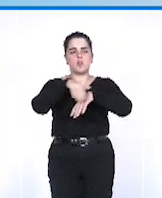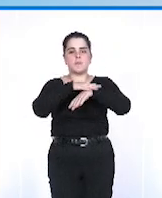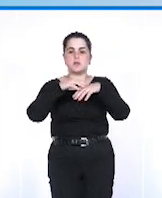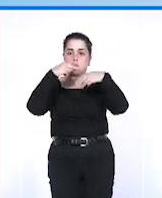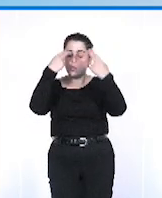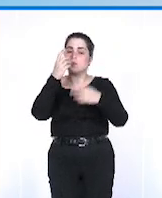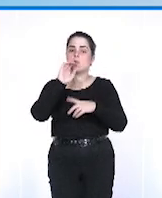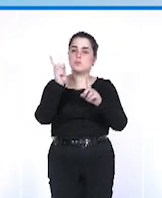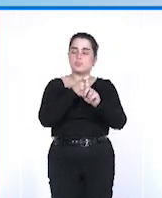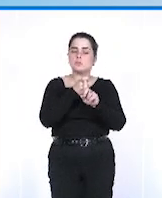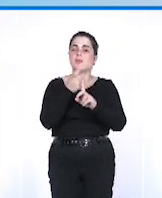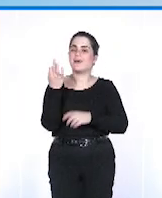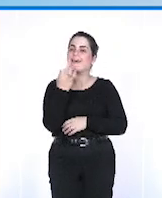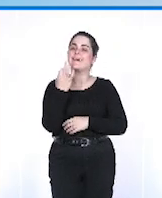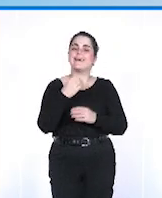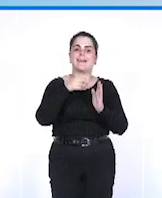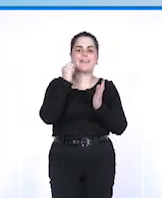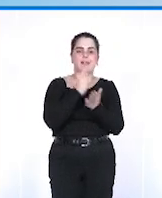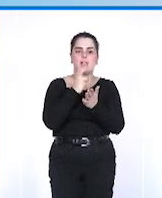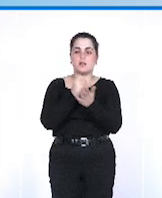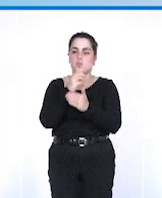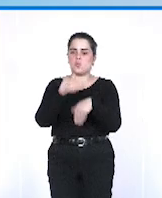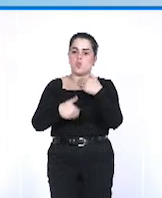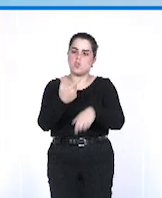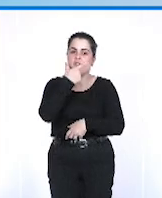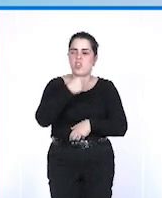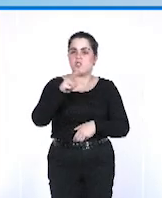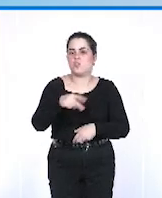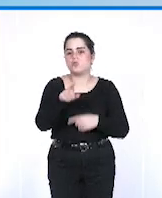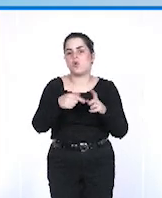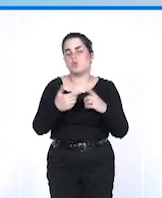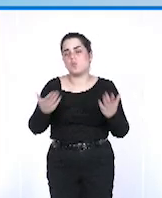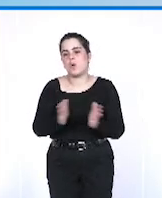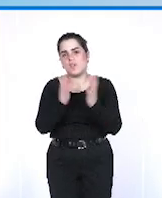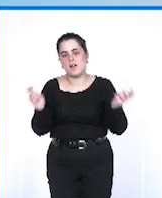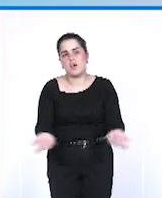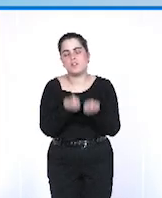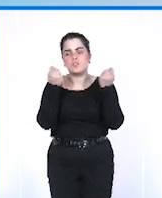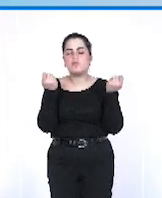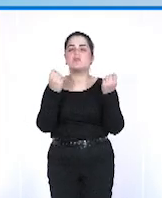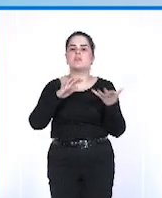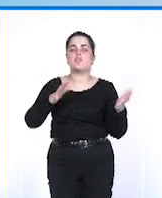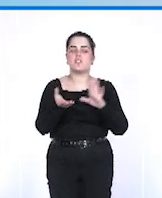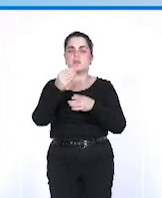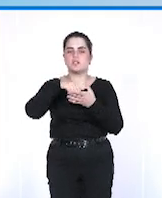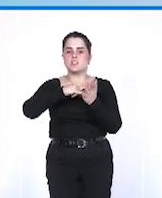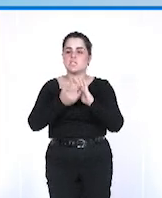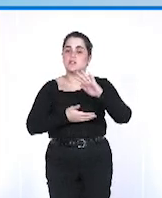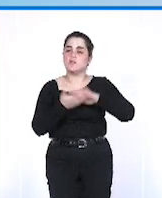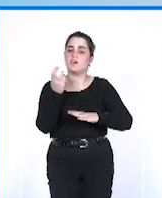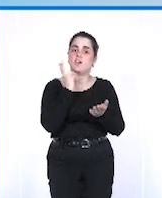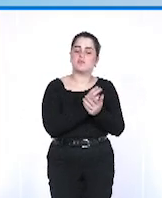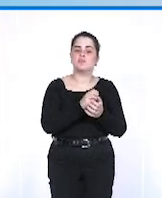identificado una serie de retos porque no todo el camino es fácil para promover esa transformación del sistema retos que